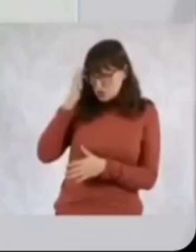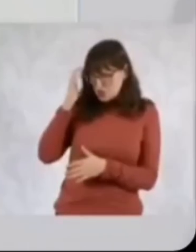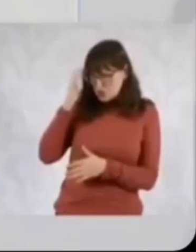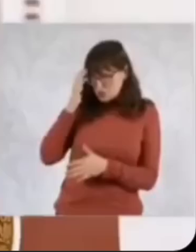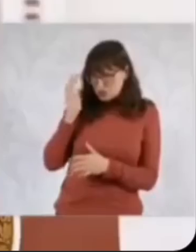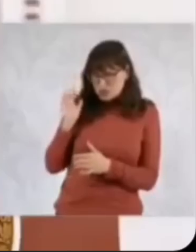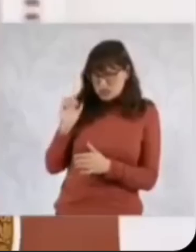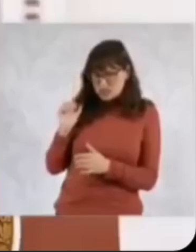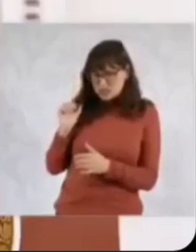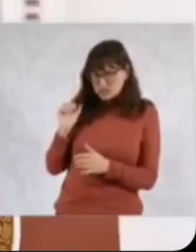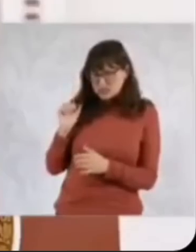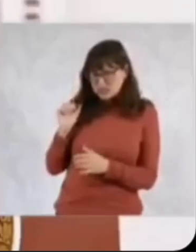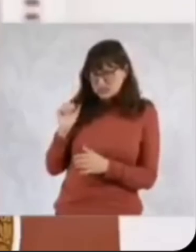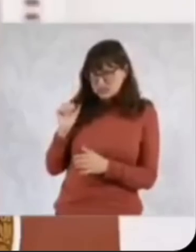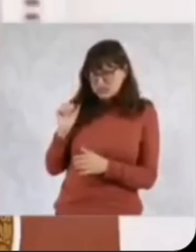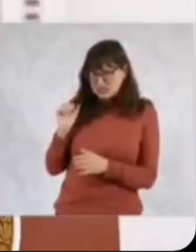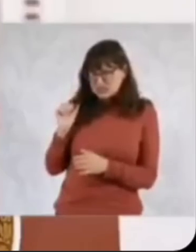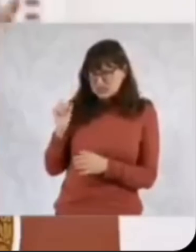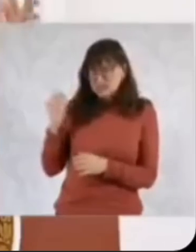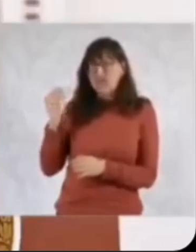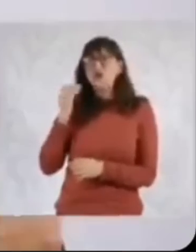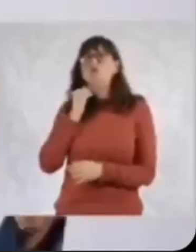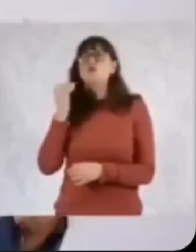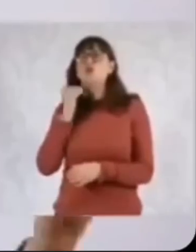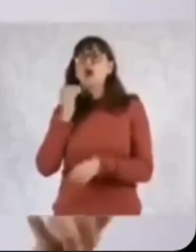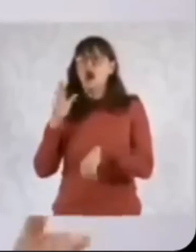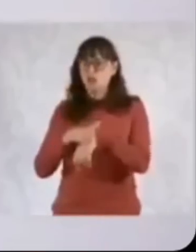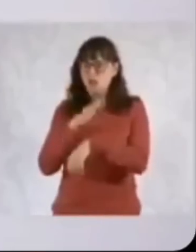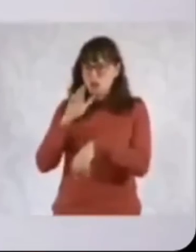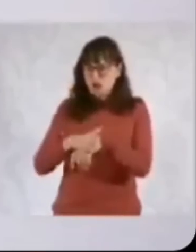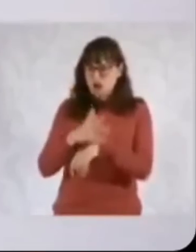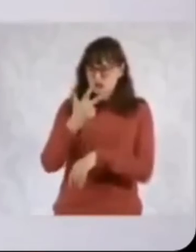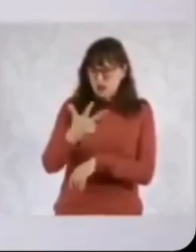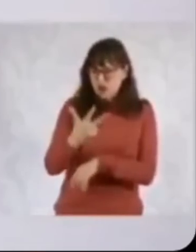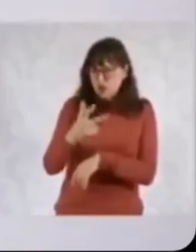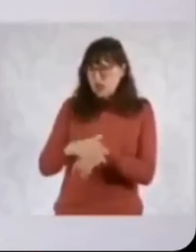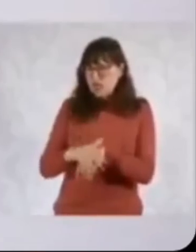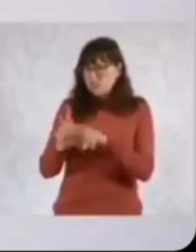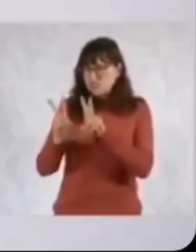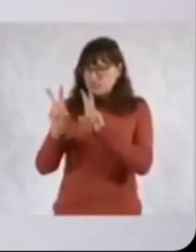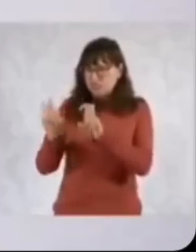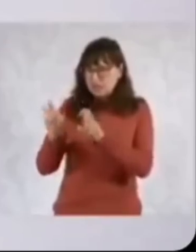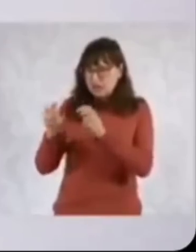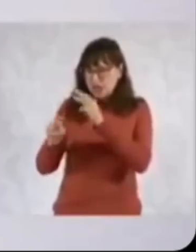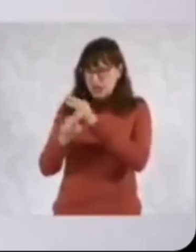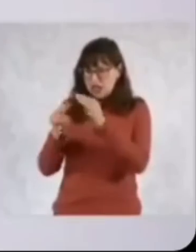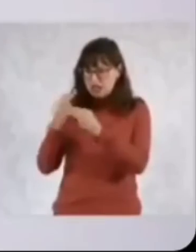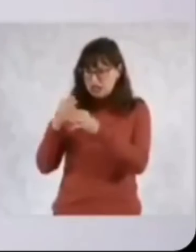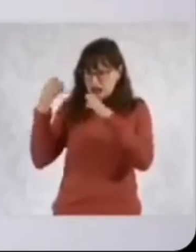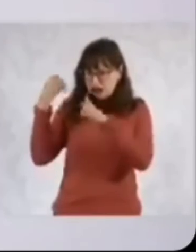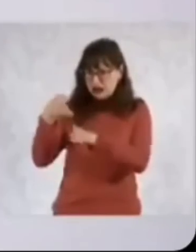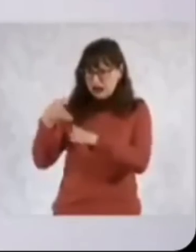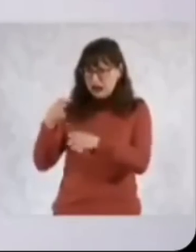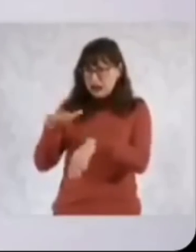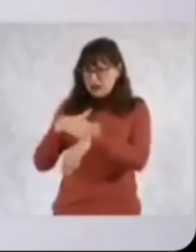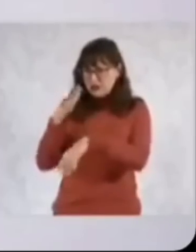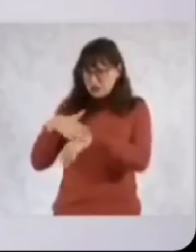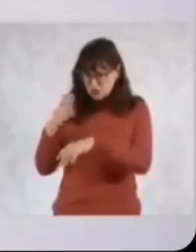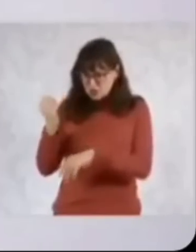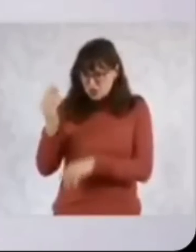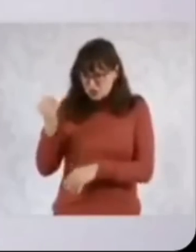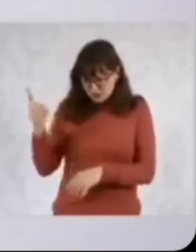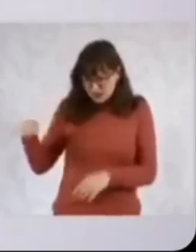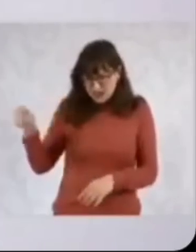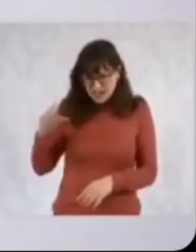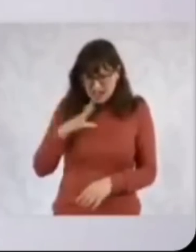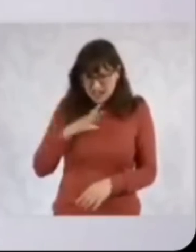Piña. Vamos a ir a toda esa información. Vamos a empezar con lo que dijo la presidenta de México, que le contesta